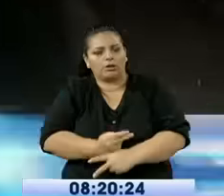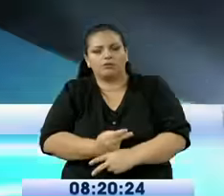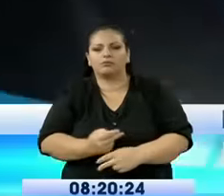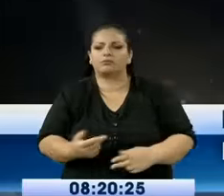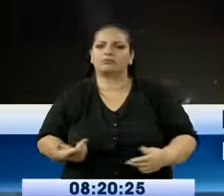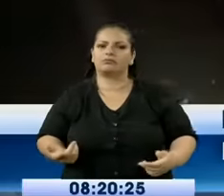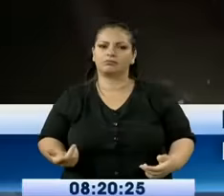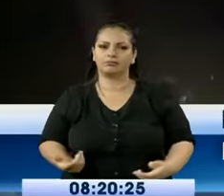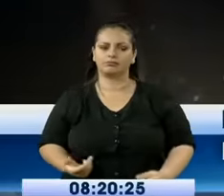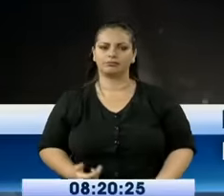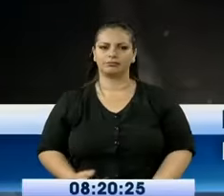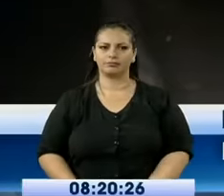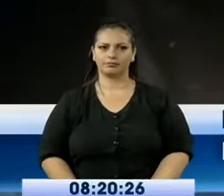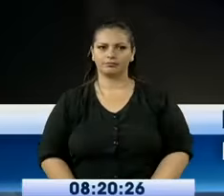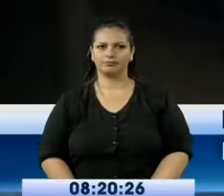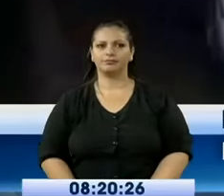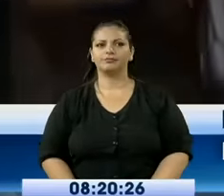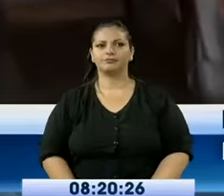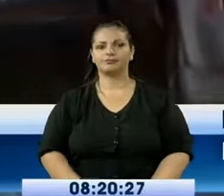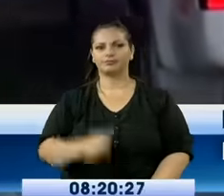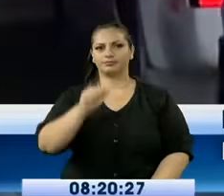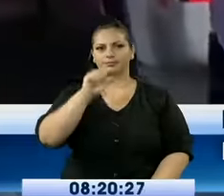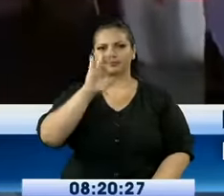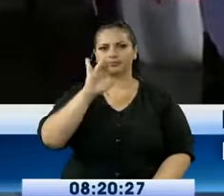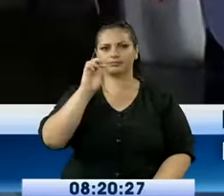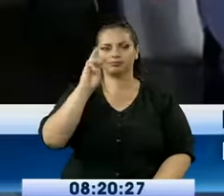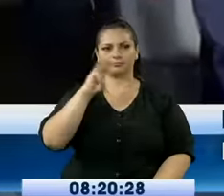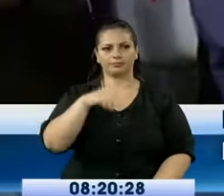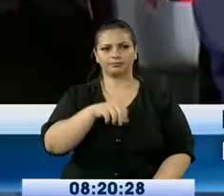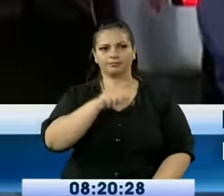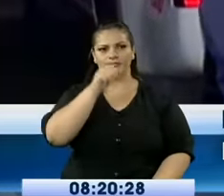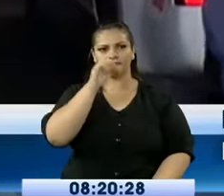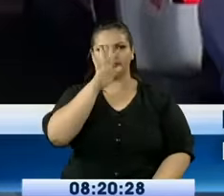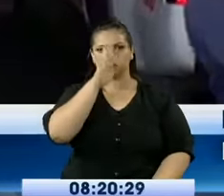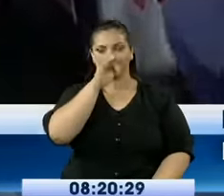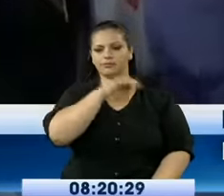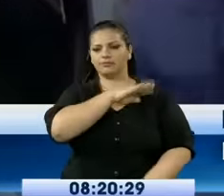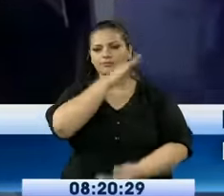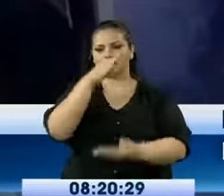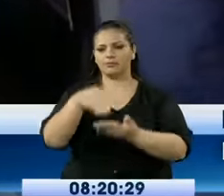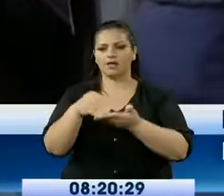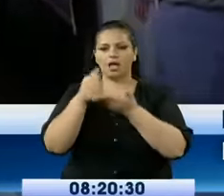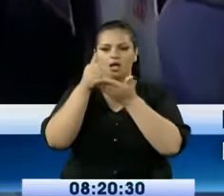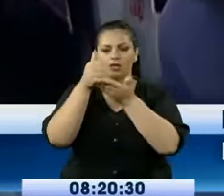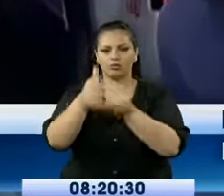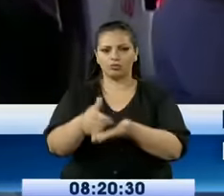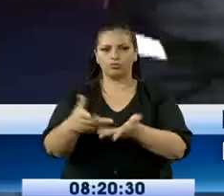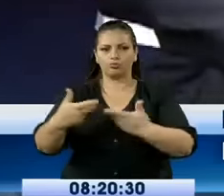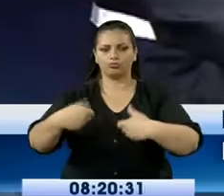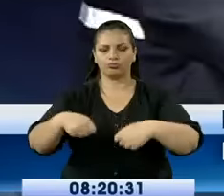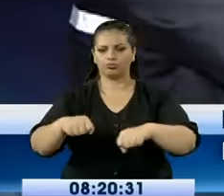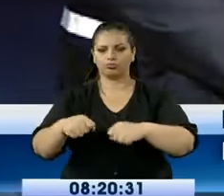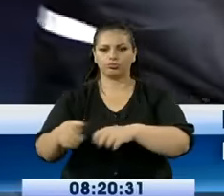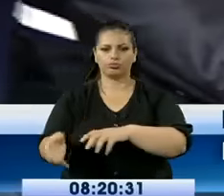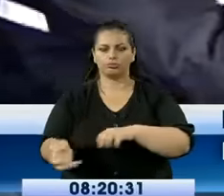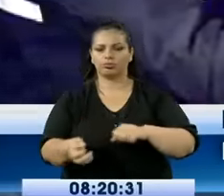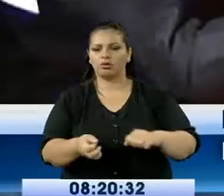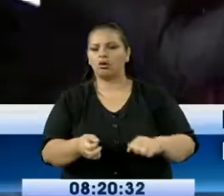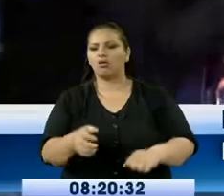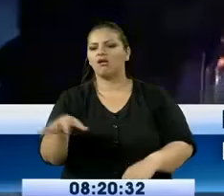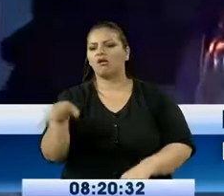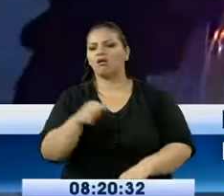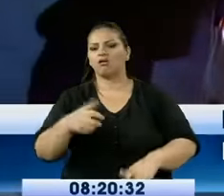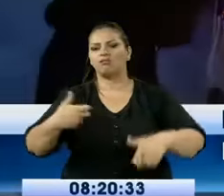de protección. Los agentes de la ATM que tomaron procedimiento indicaron que el vehículo liviano perdió pista y chocó contra el